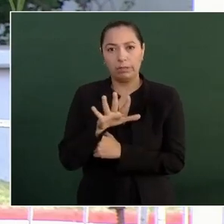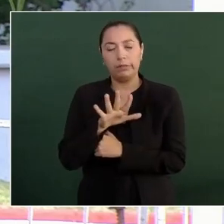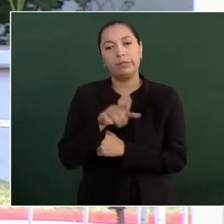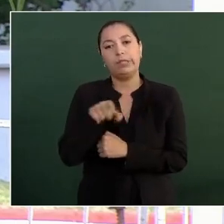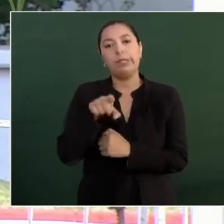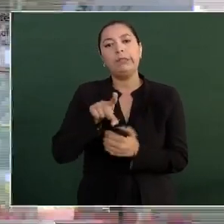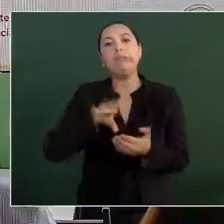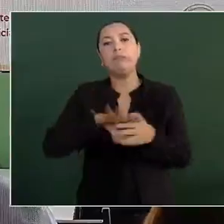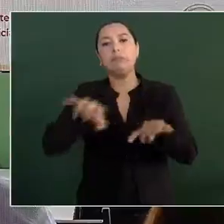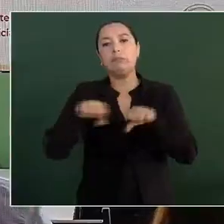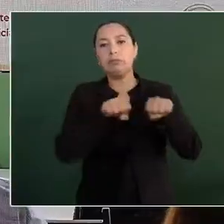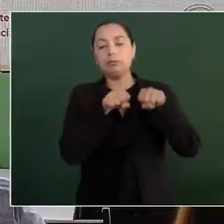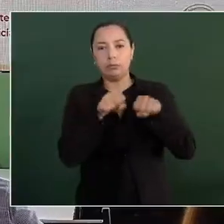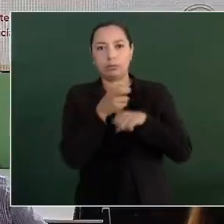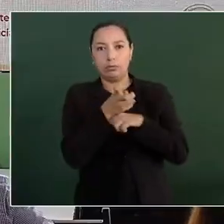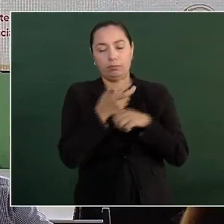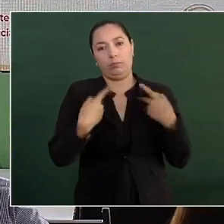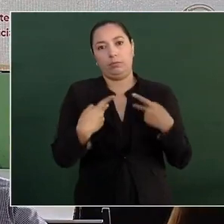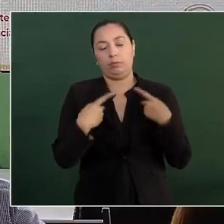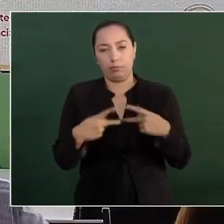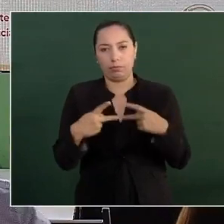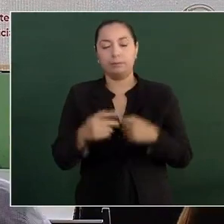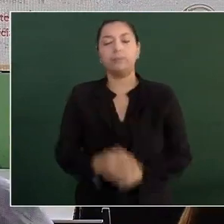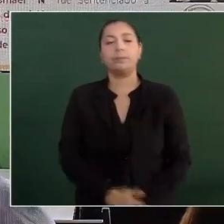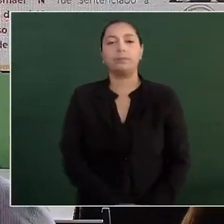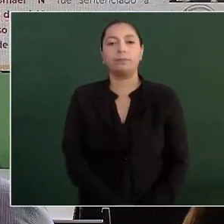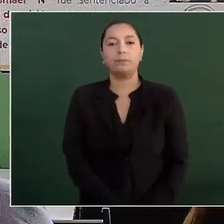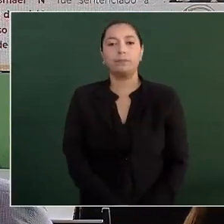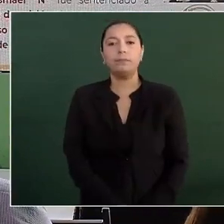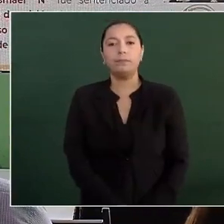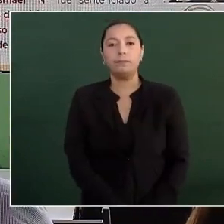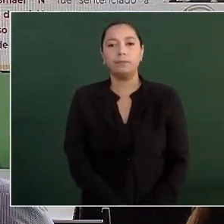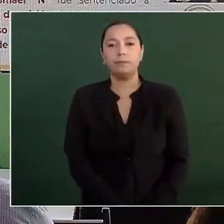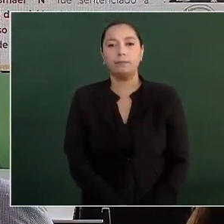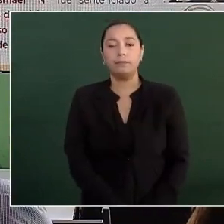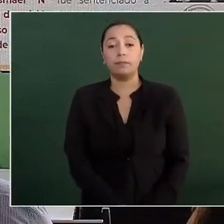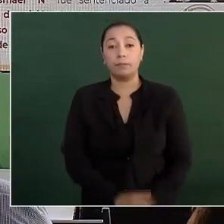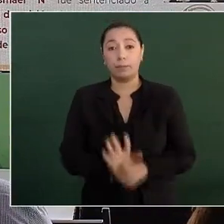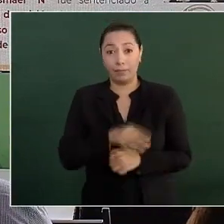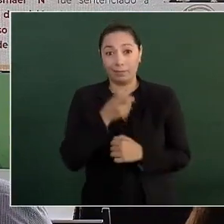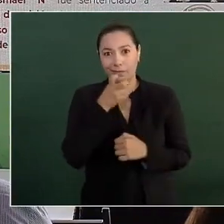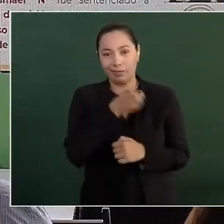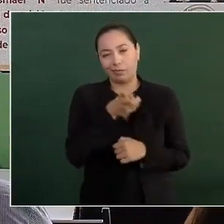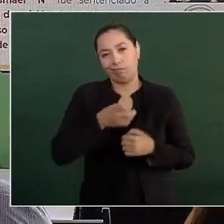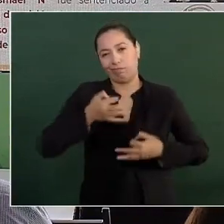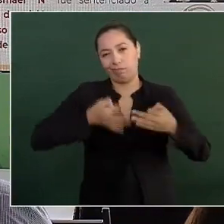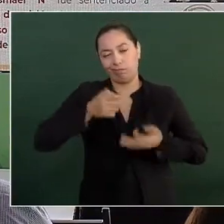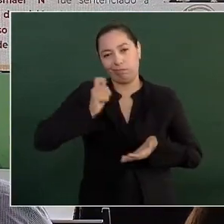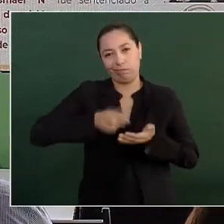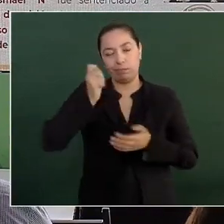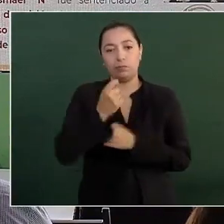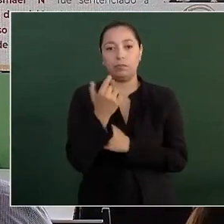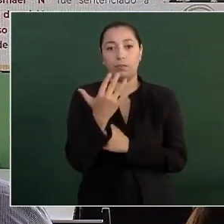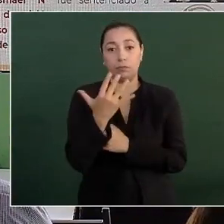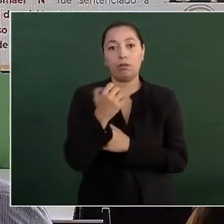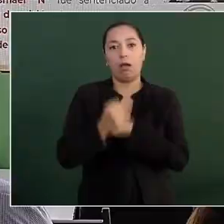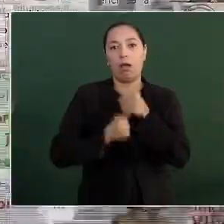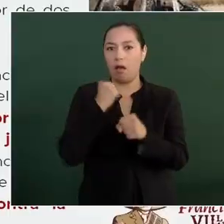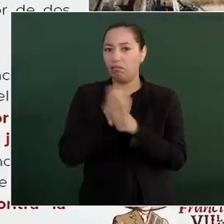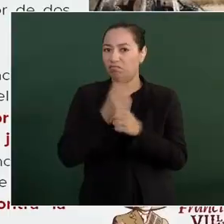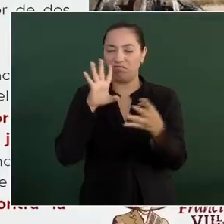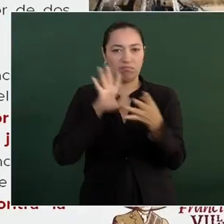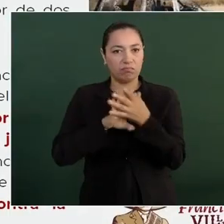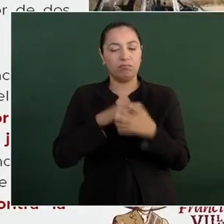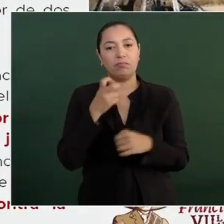su libertad a 75 personas. Adelante. Esta sentencia de 50 años de prisión a